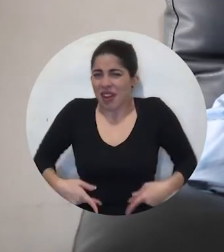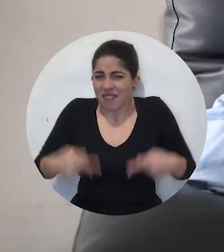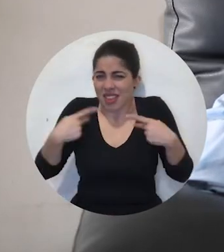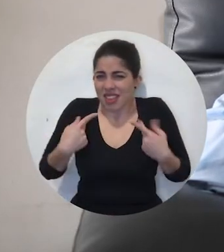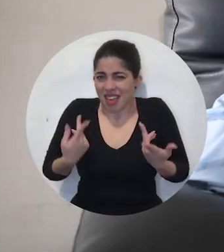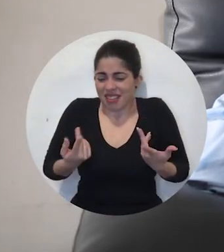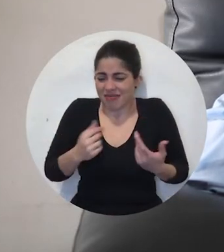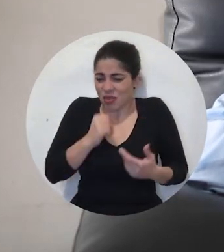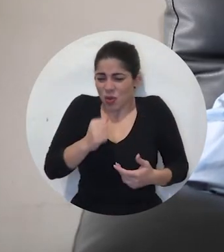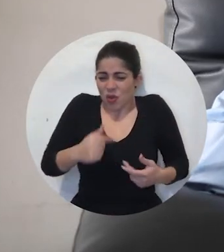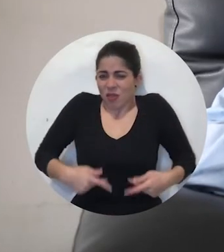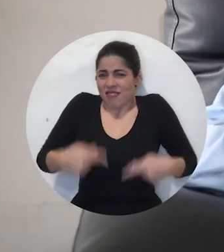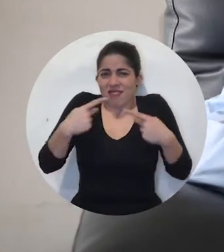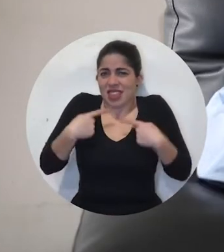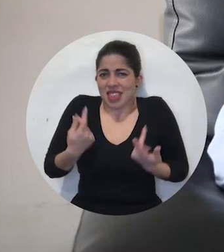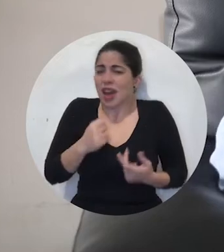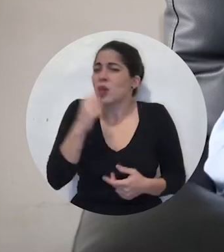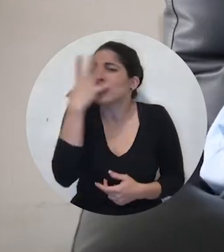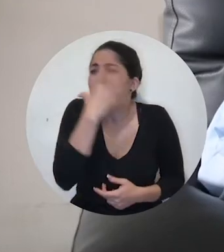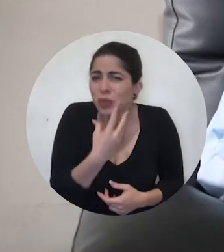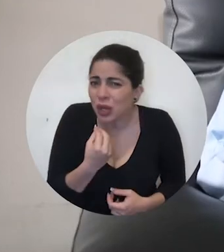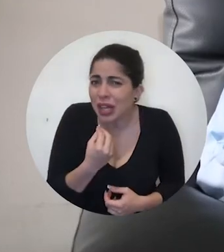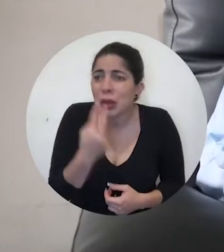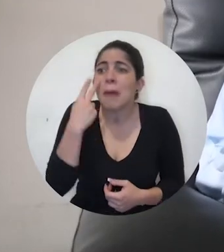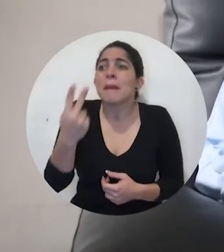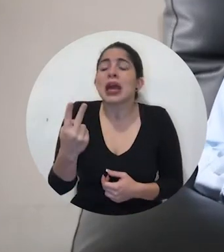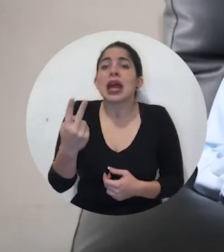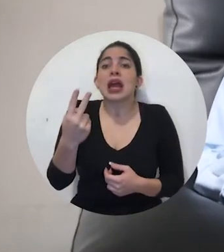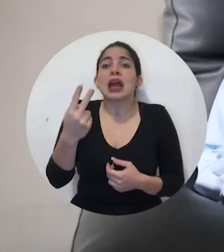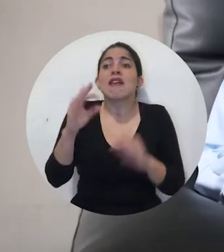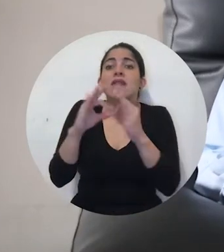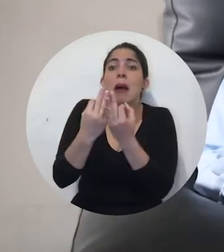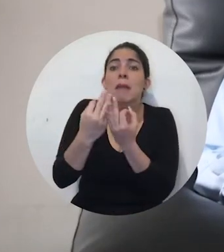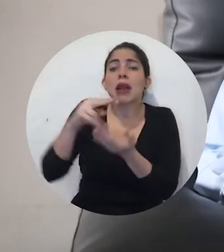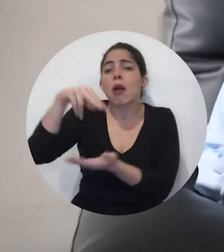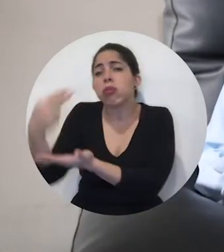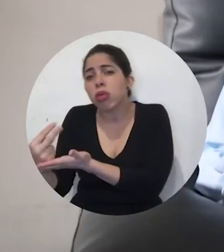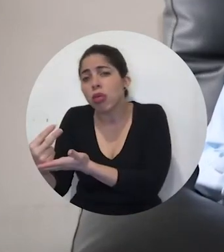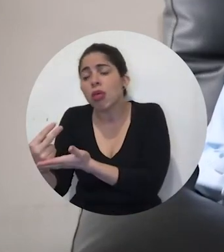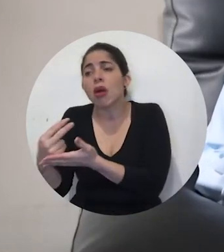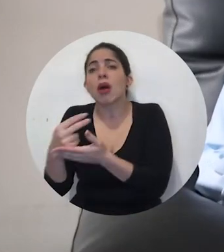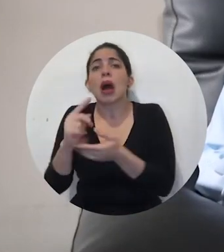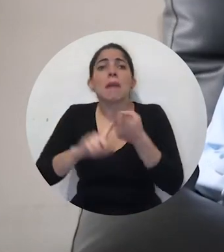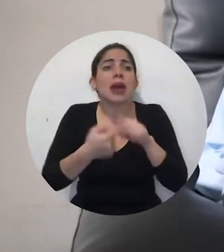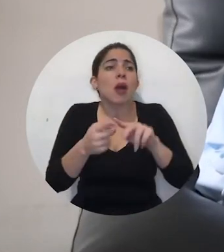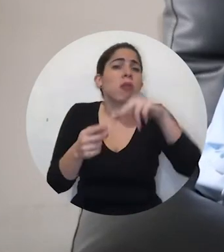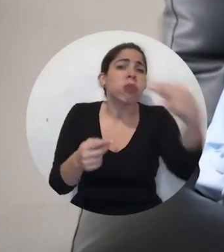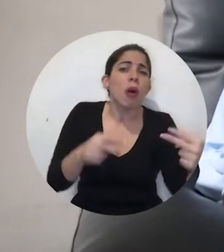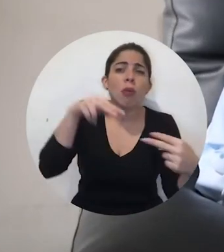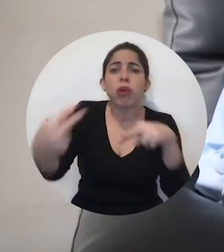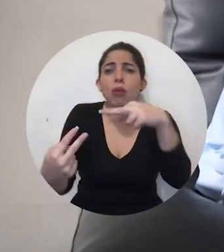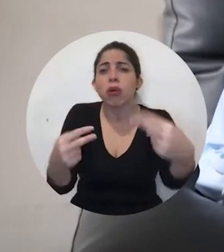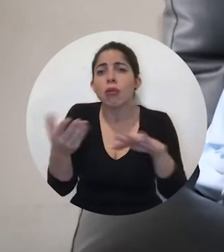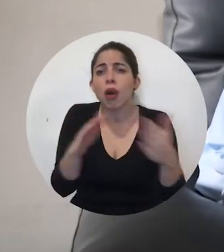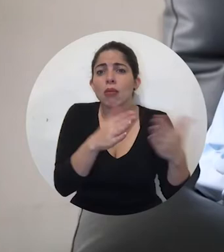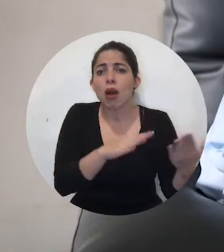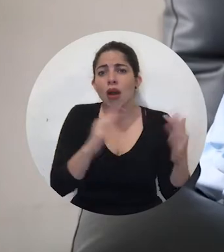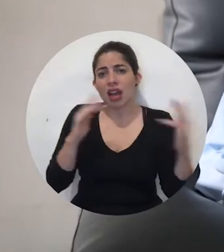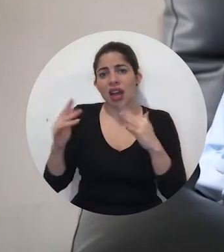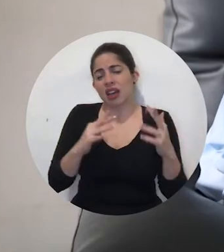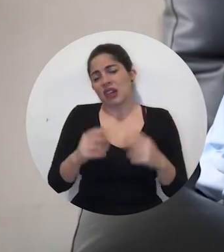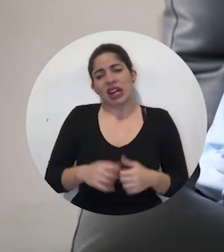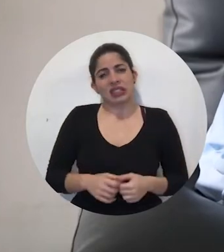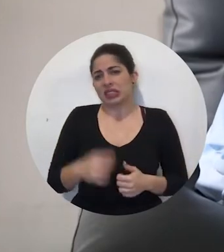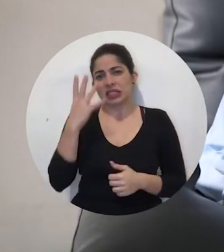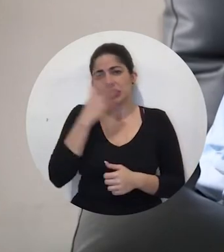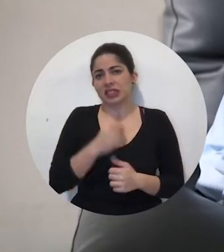no es vida. O sea, no es vida y no es bonito ver caer su familia, sus